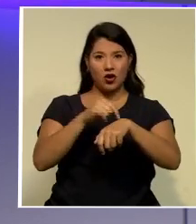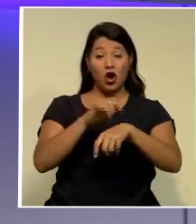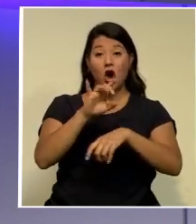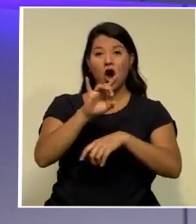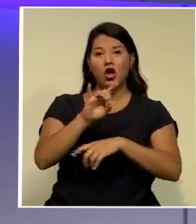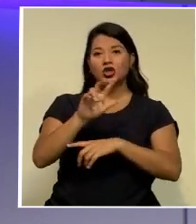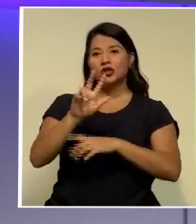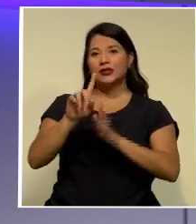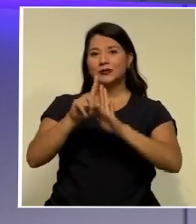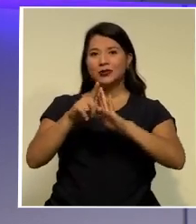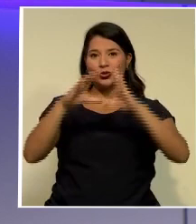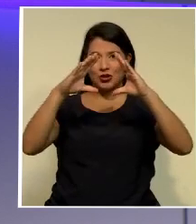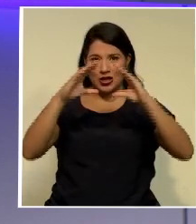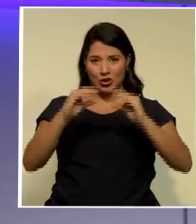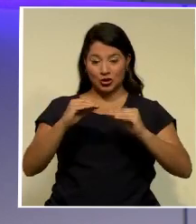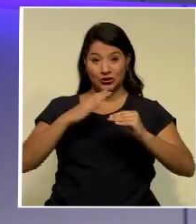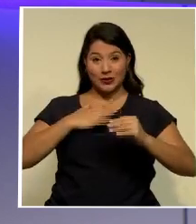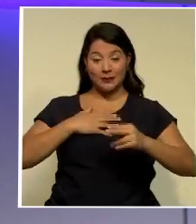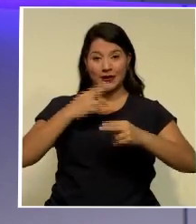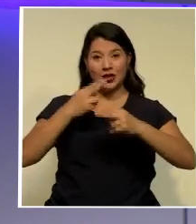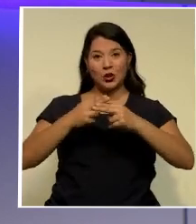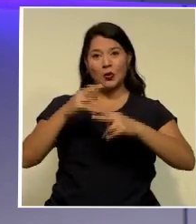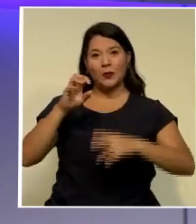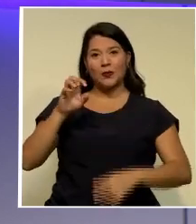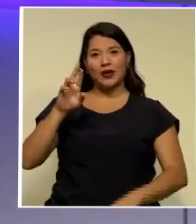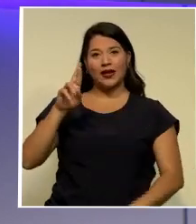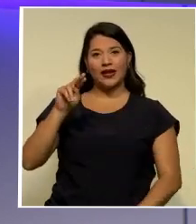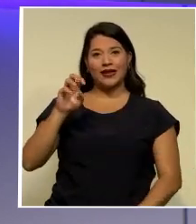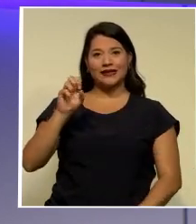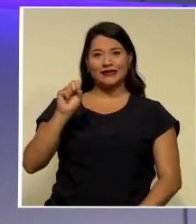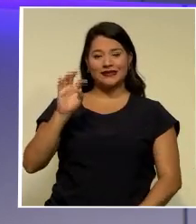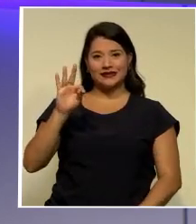3 minutos. Soy Ernesto Rivera.